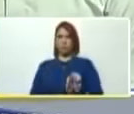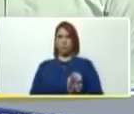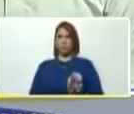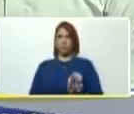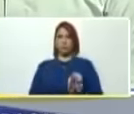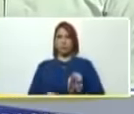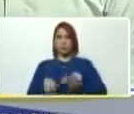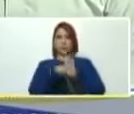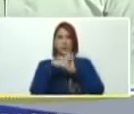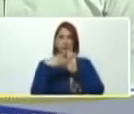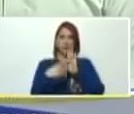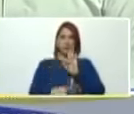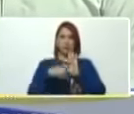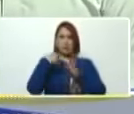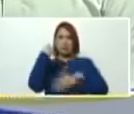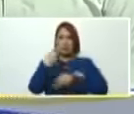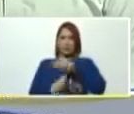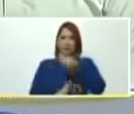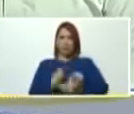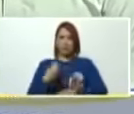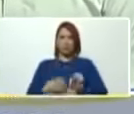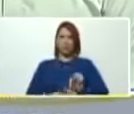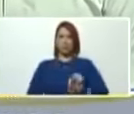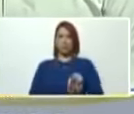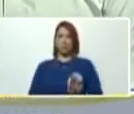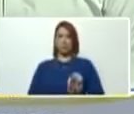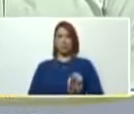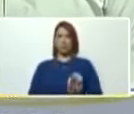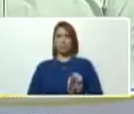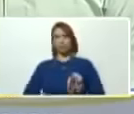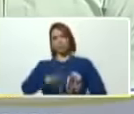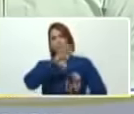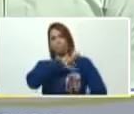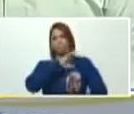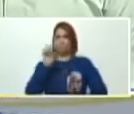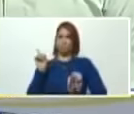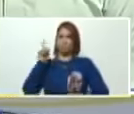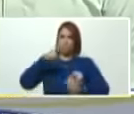el derecho a ser, a pertenecer